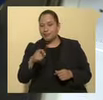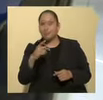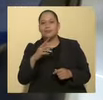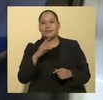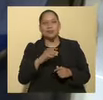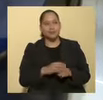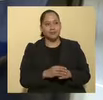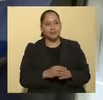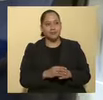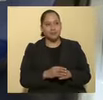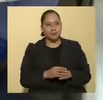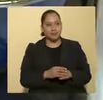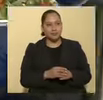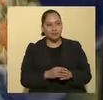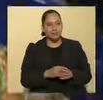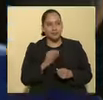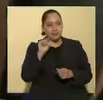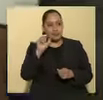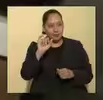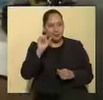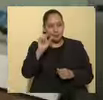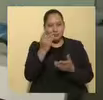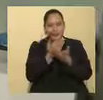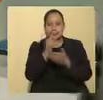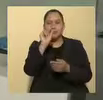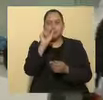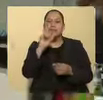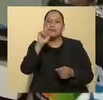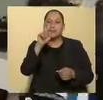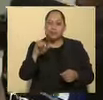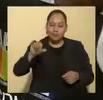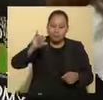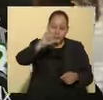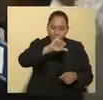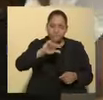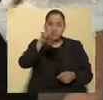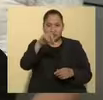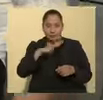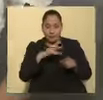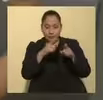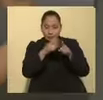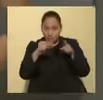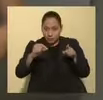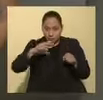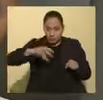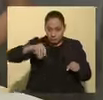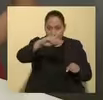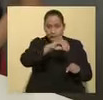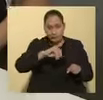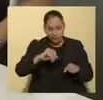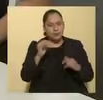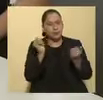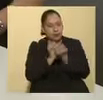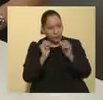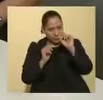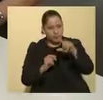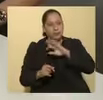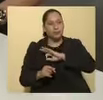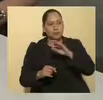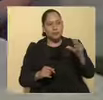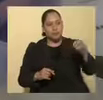Hasta con esa, espérame. ¡Hasta más, déjenme, le voy a agregar aquí el agua. Si tienen consomé de pollo en su casa, mejor, lo podemos, ¿no?,